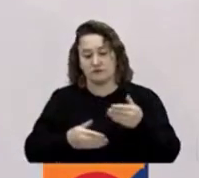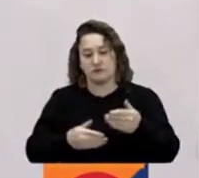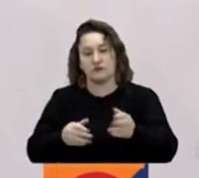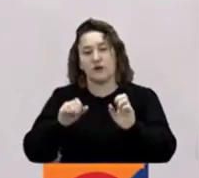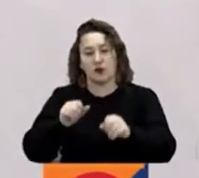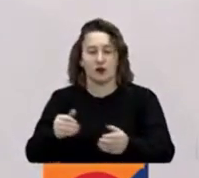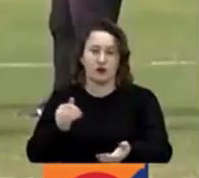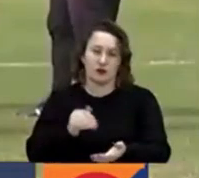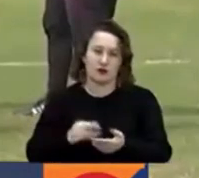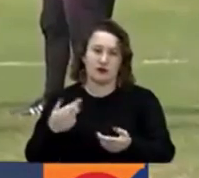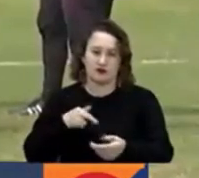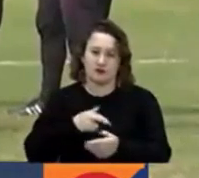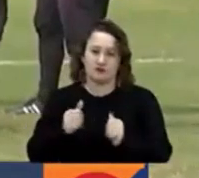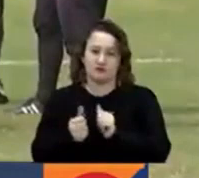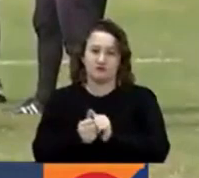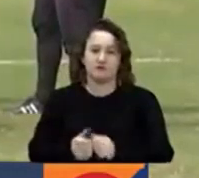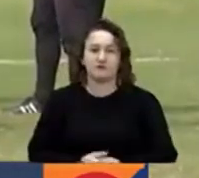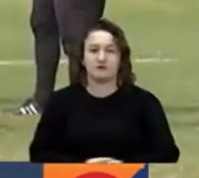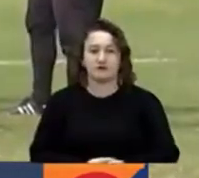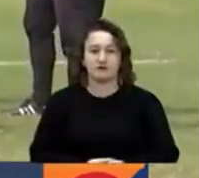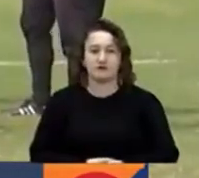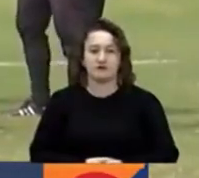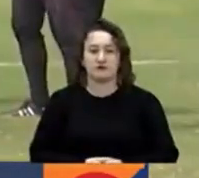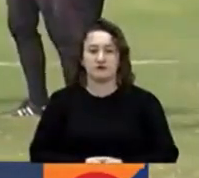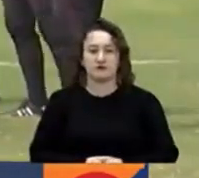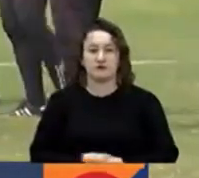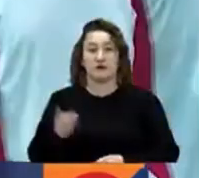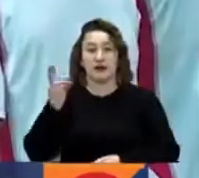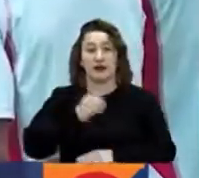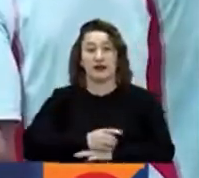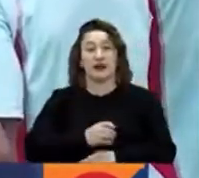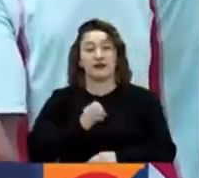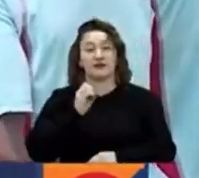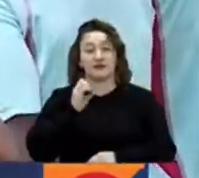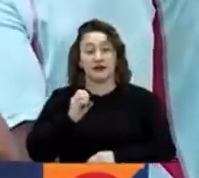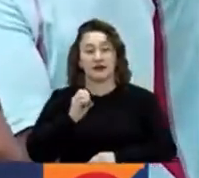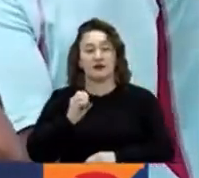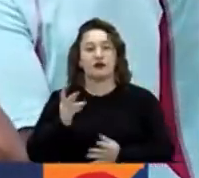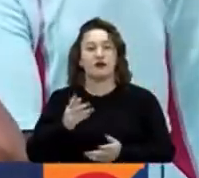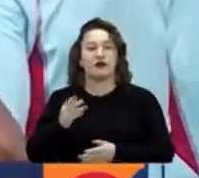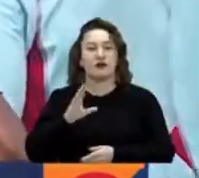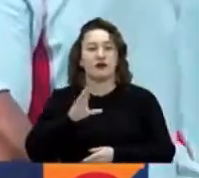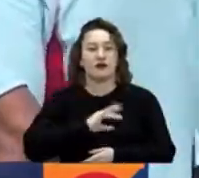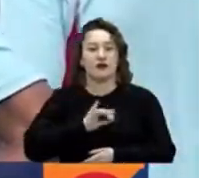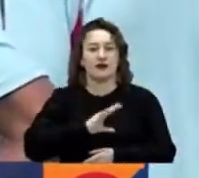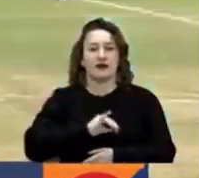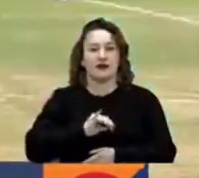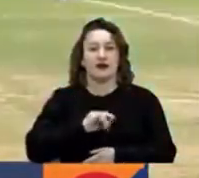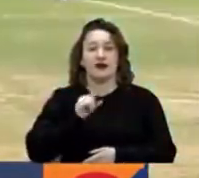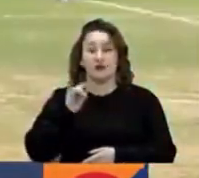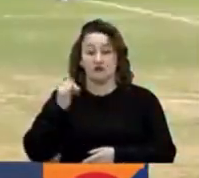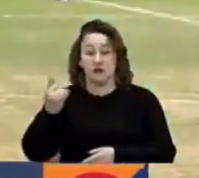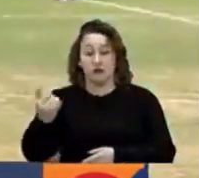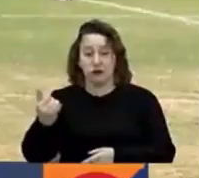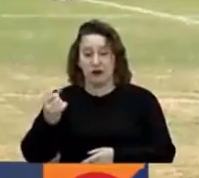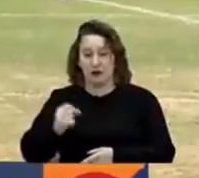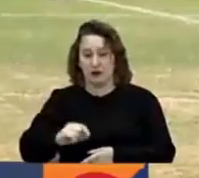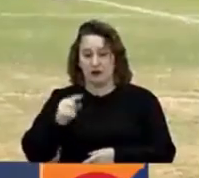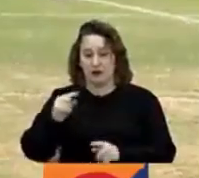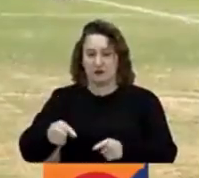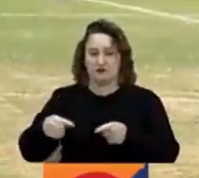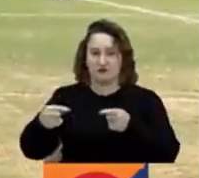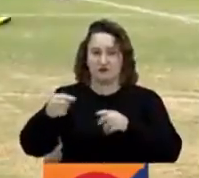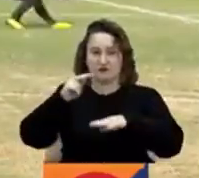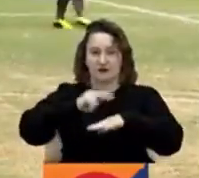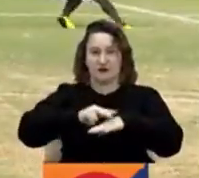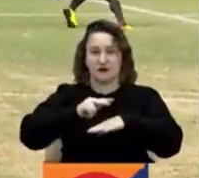estar nuevamente con nosotros. Llegó el día cero en Santiago de Cali. El primer rival que medirá las capacidades de la tricolor será Paraguay